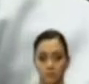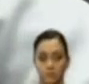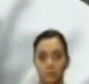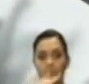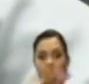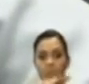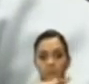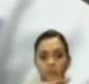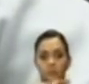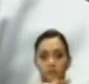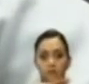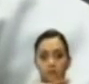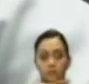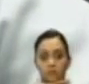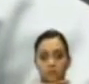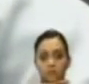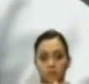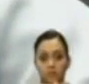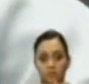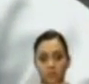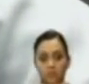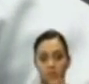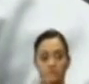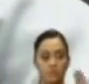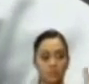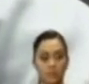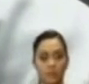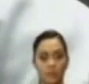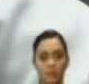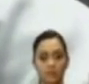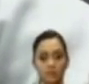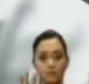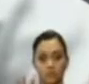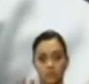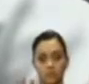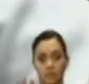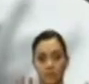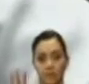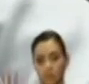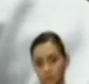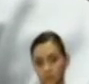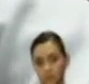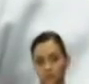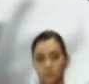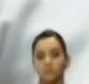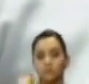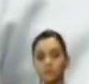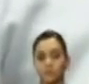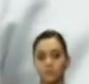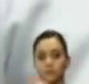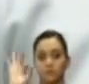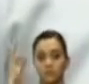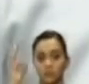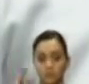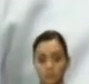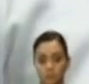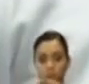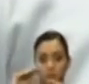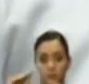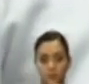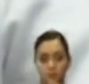parque lineal de los tramos 4 y 5 de la Isla Trinitaria y ahí mencionó que parte del presupuesto también